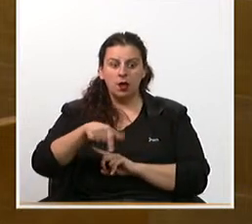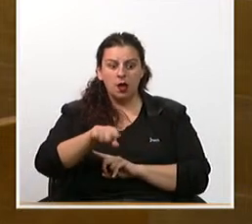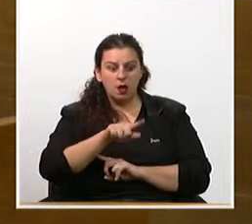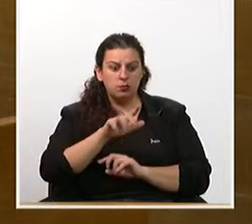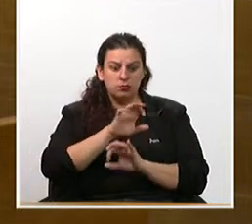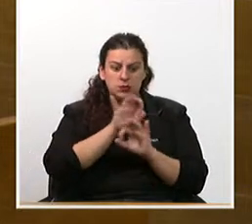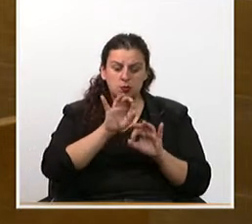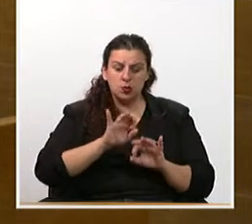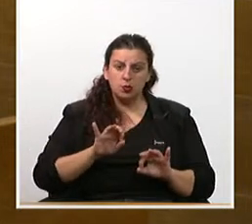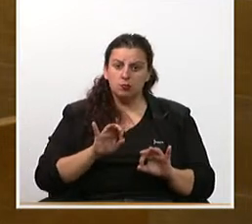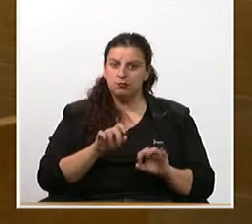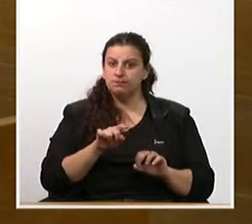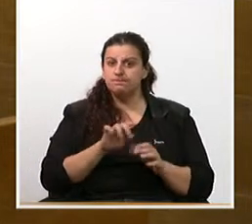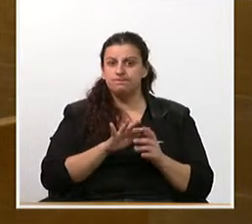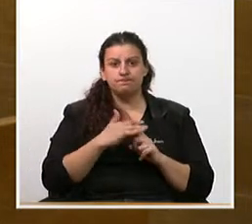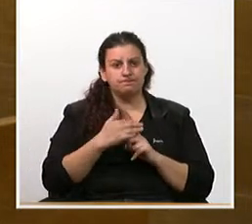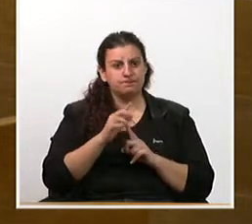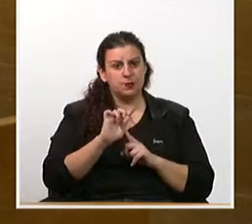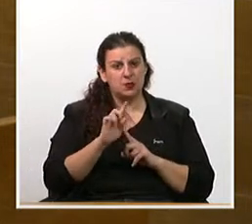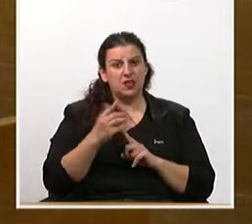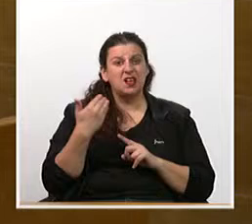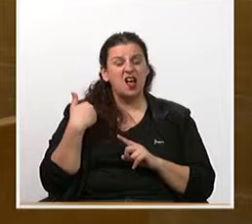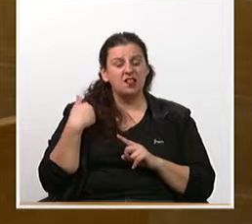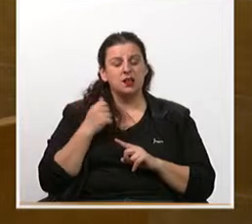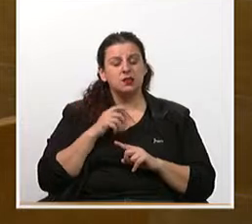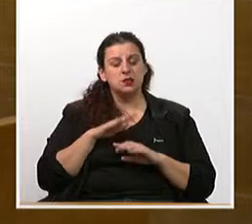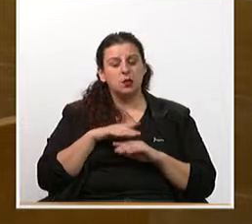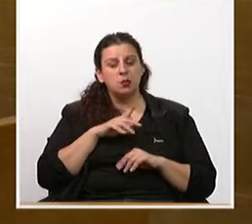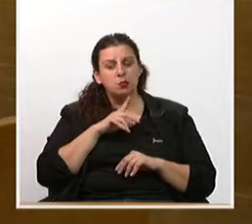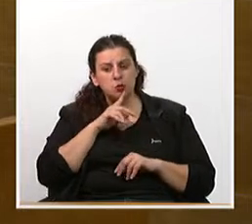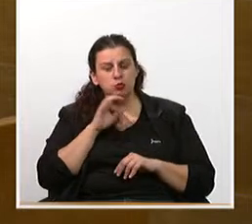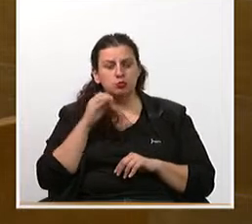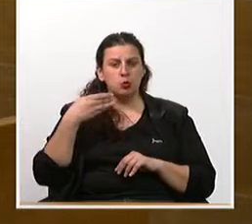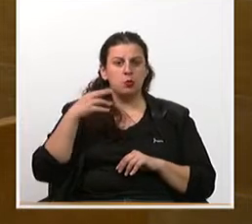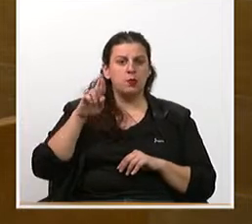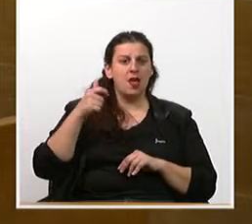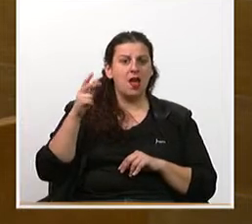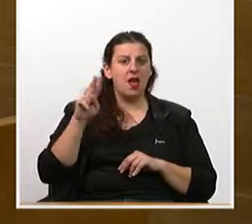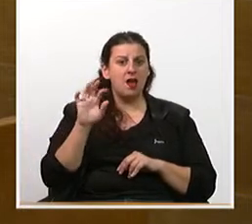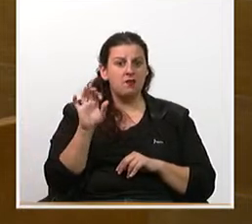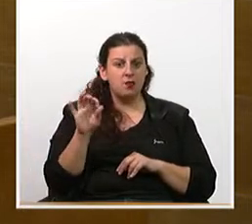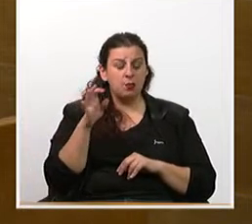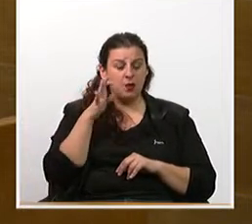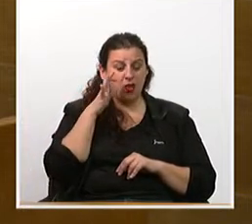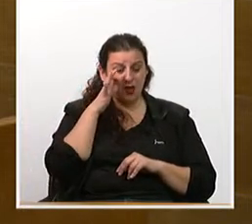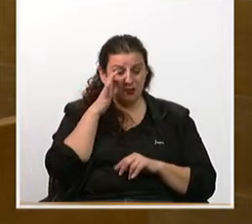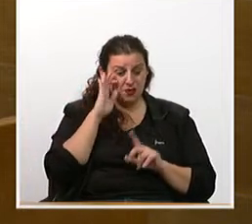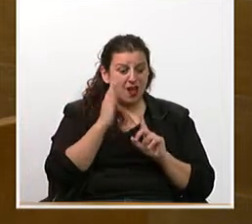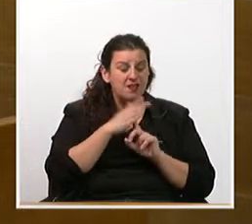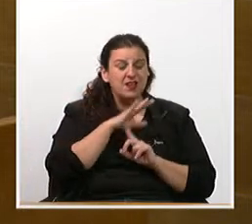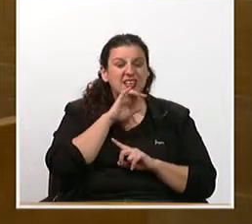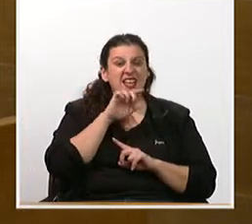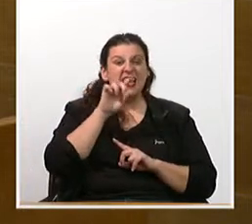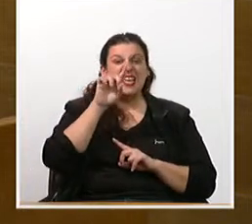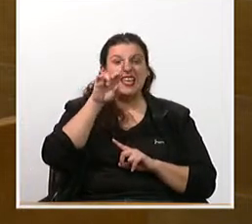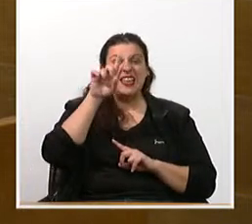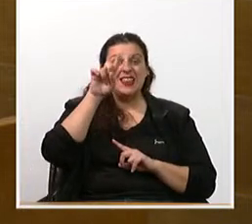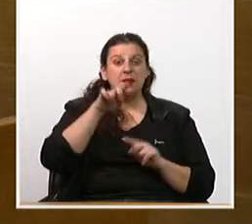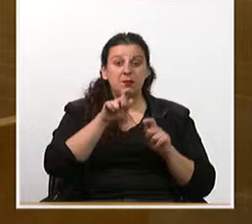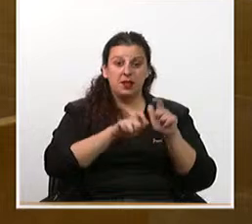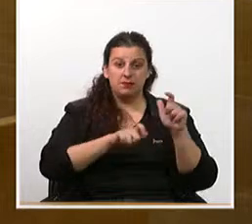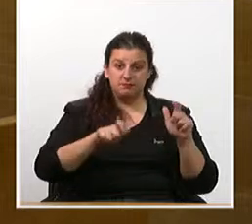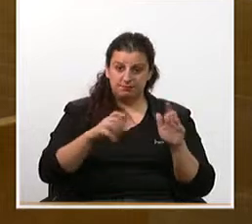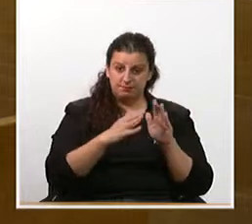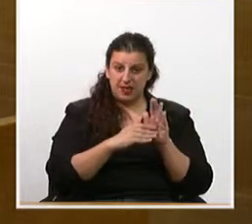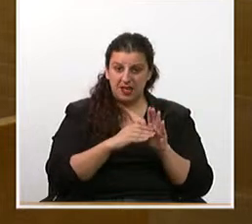situación es decir el expresident pcho el ex consellera Bravo sino más de 15,000 valencianos que se vieron afectados de manera